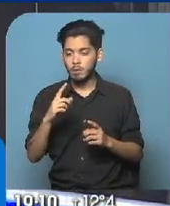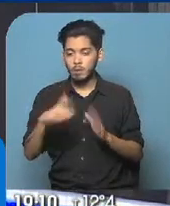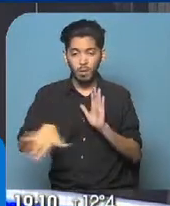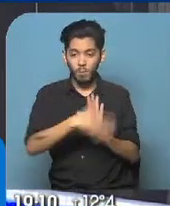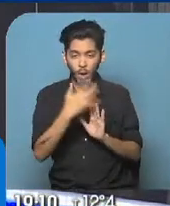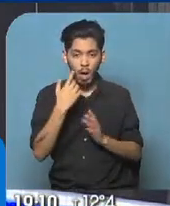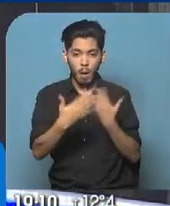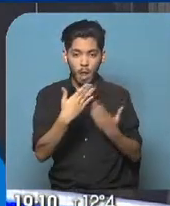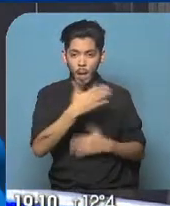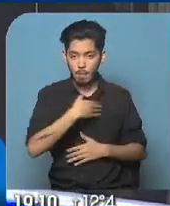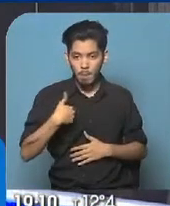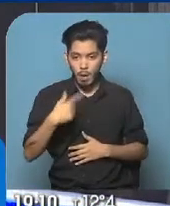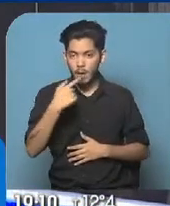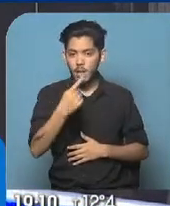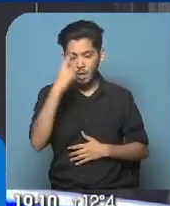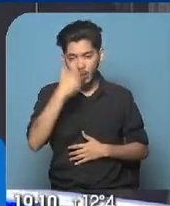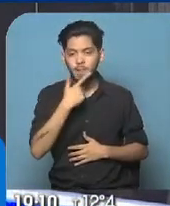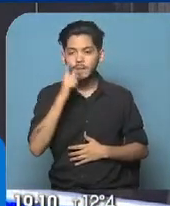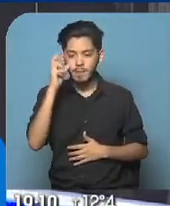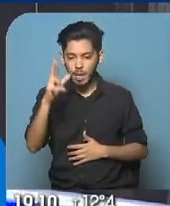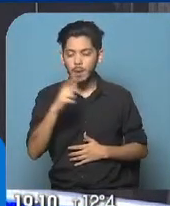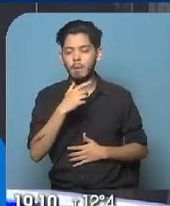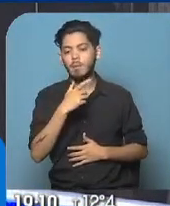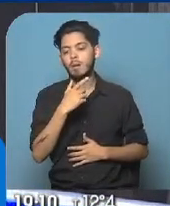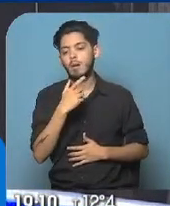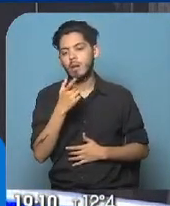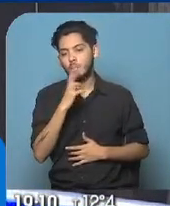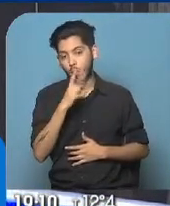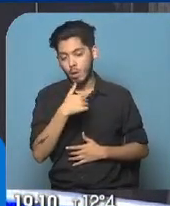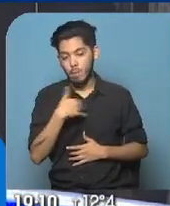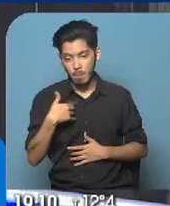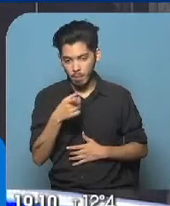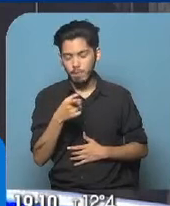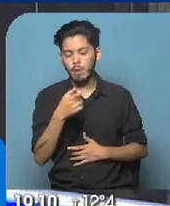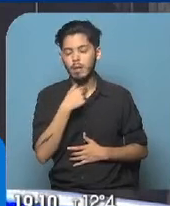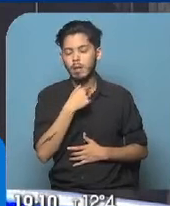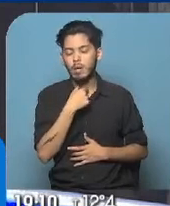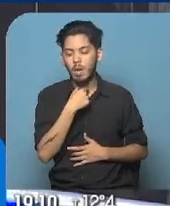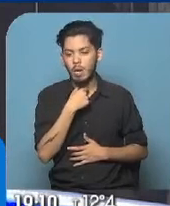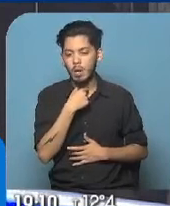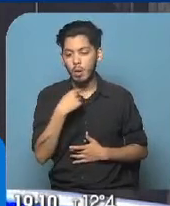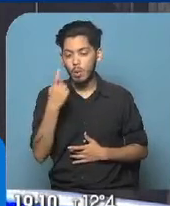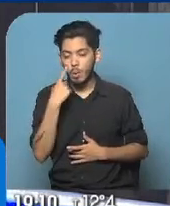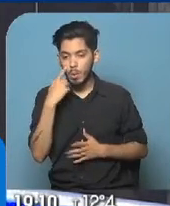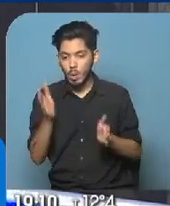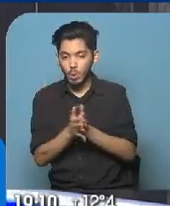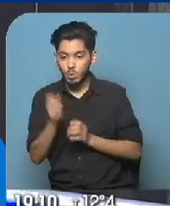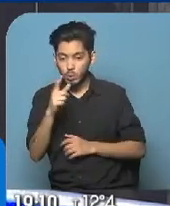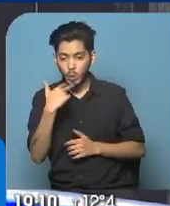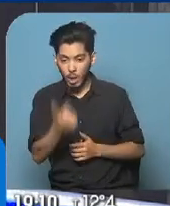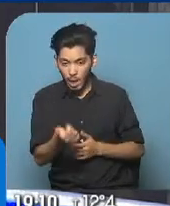dijo esther erika y yo queremos ser felices queremos armar una vida y erika no te quiere dejar sola así que